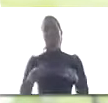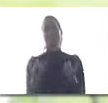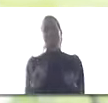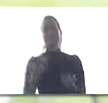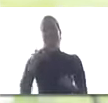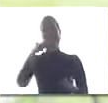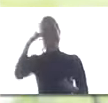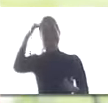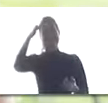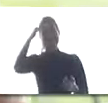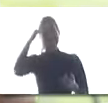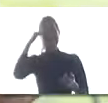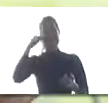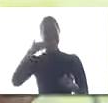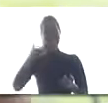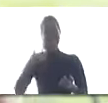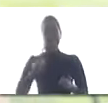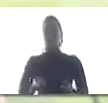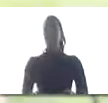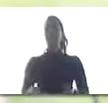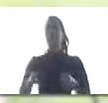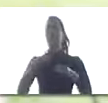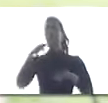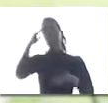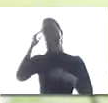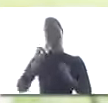ciudad también es nuestra.